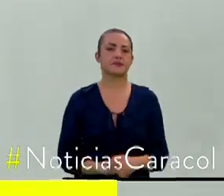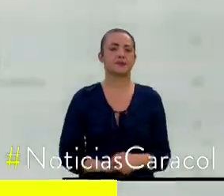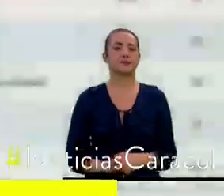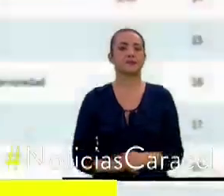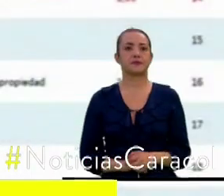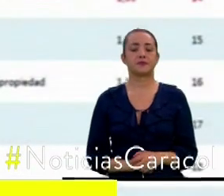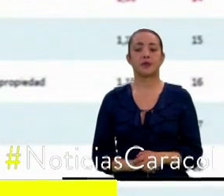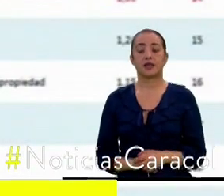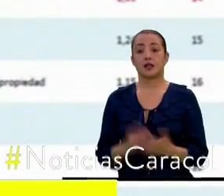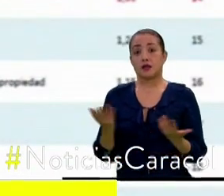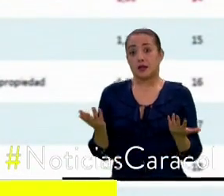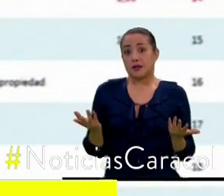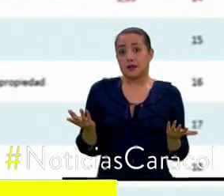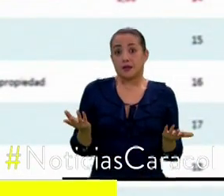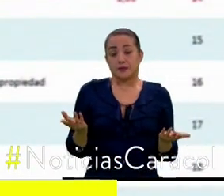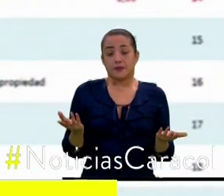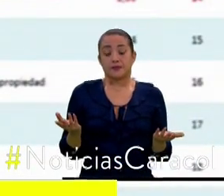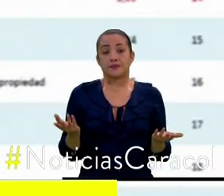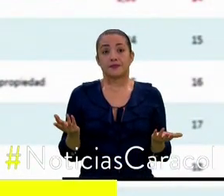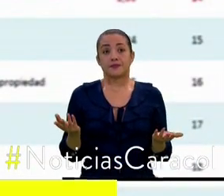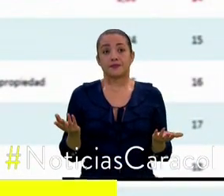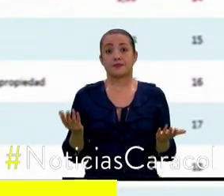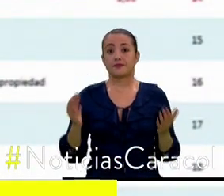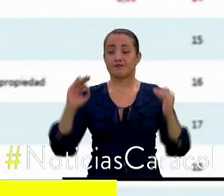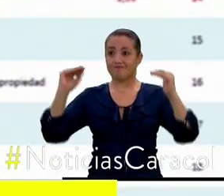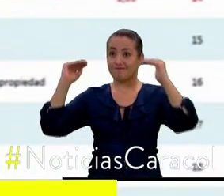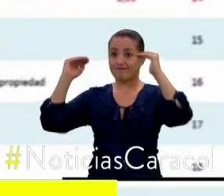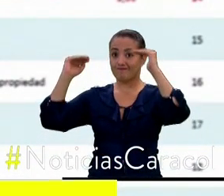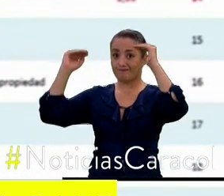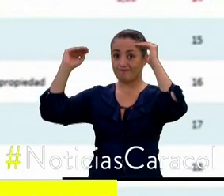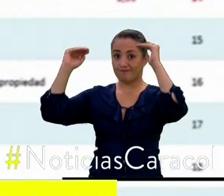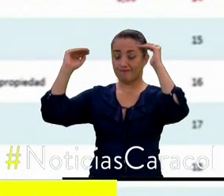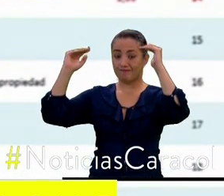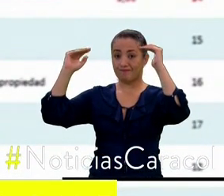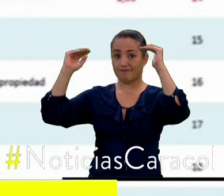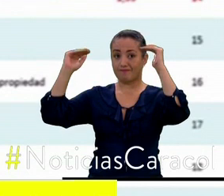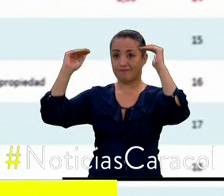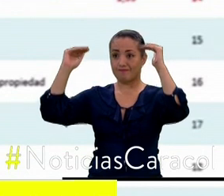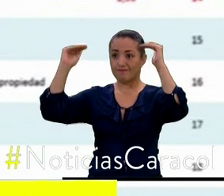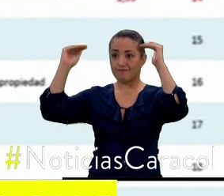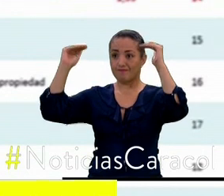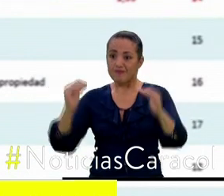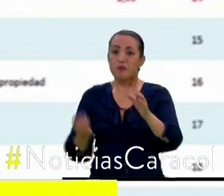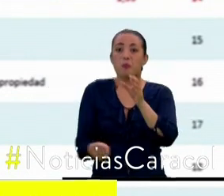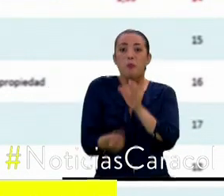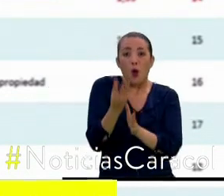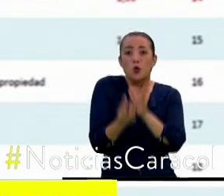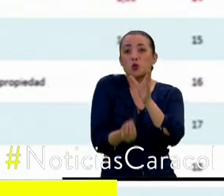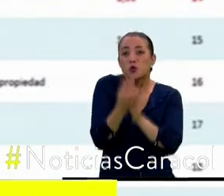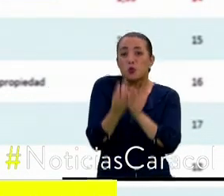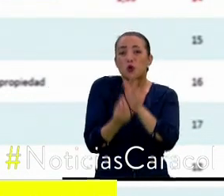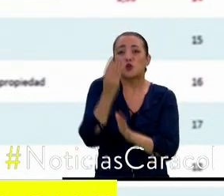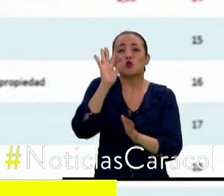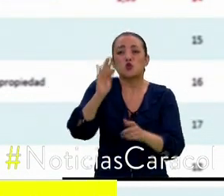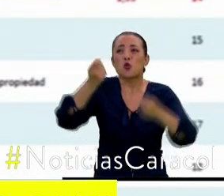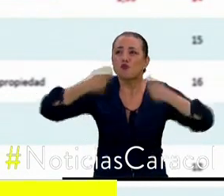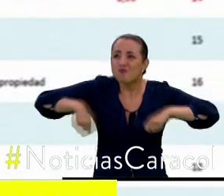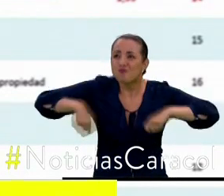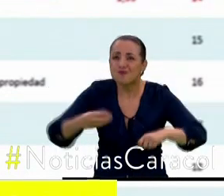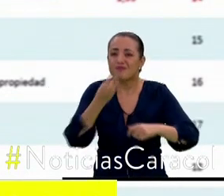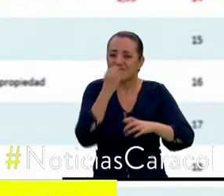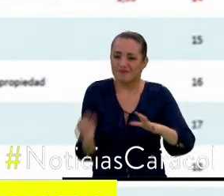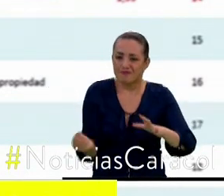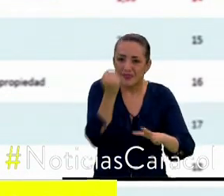Porque cuando ordenamos todos los productos que forman parte de la canasta de seguimiento de la